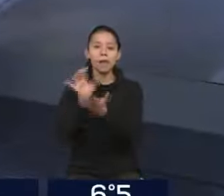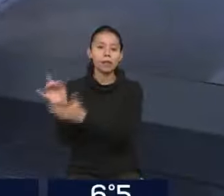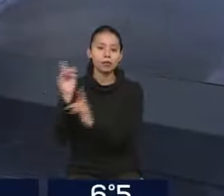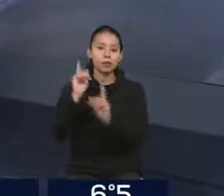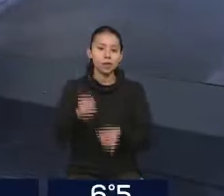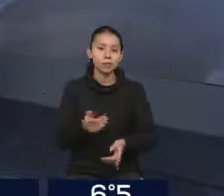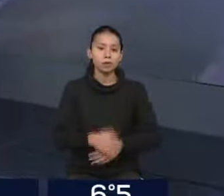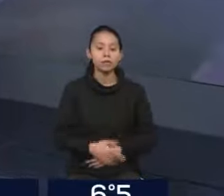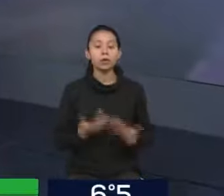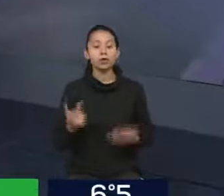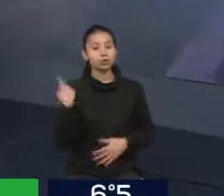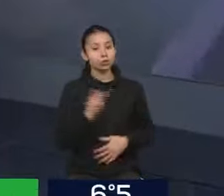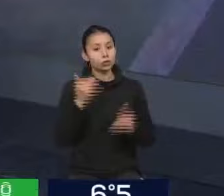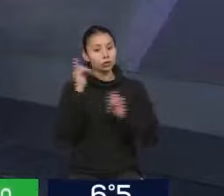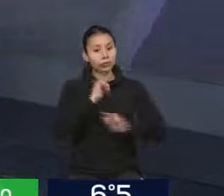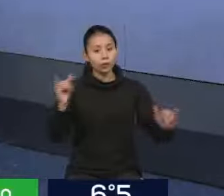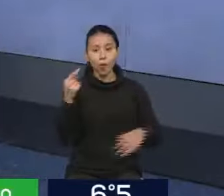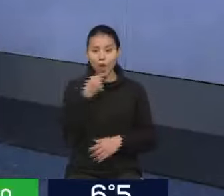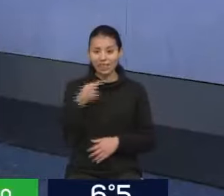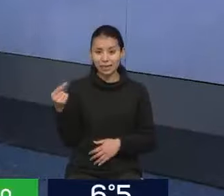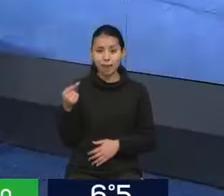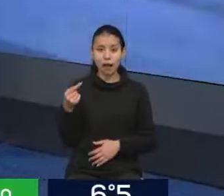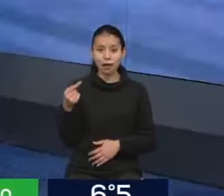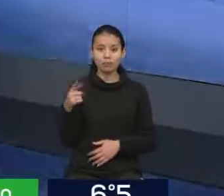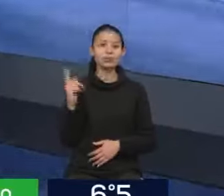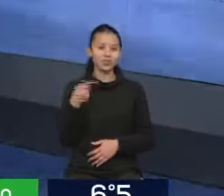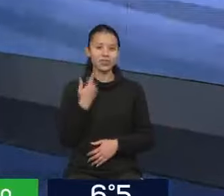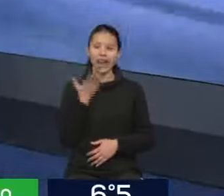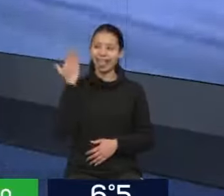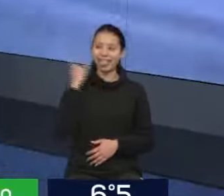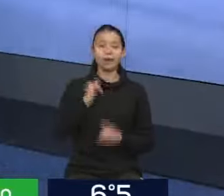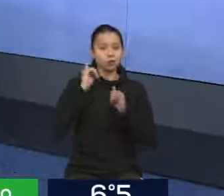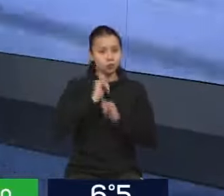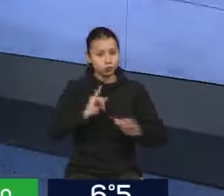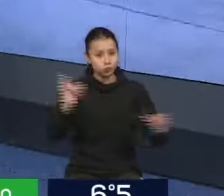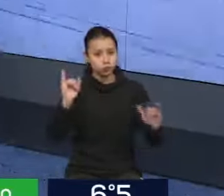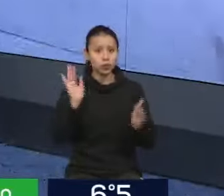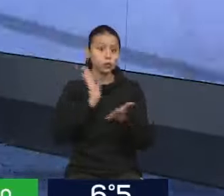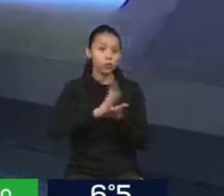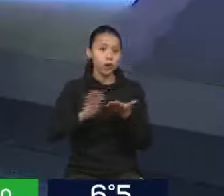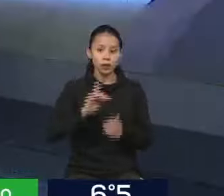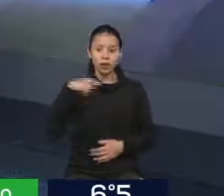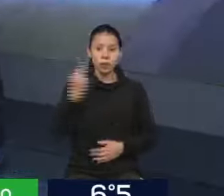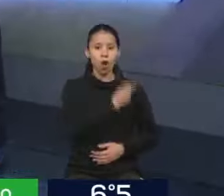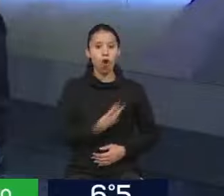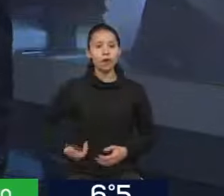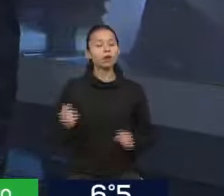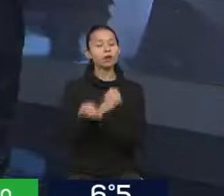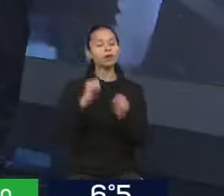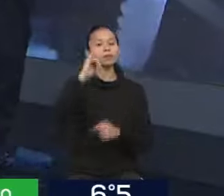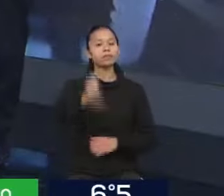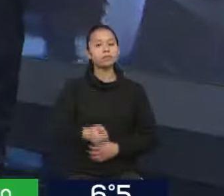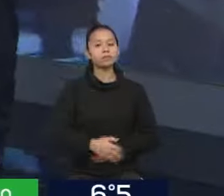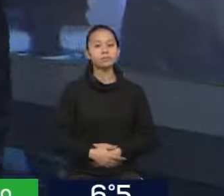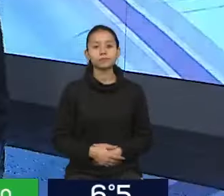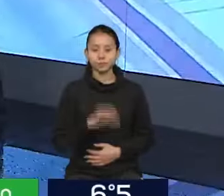poner blanco sobre negro a una semana. Sí. De que lo diéramos a conocer nosotros, anticipáramos la información que un día después confirmaba el gobierno. Exactamente. Lo último que ha